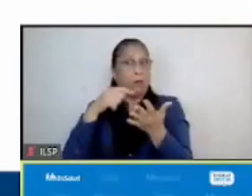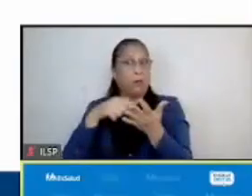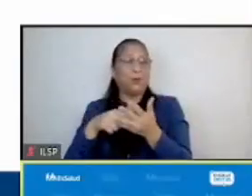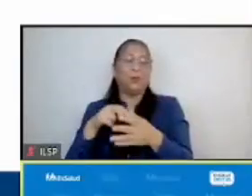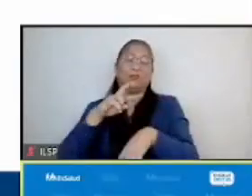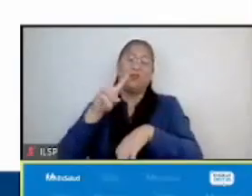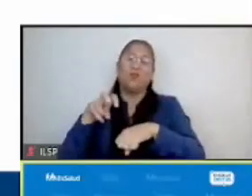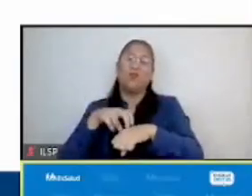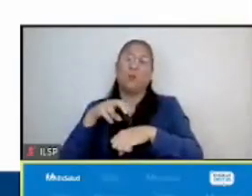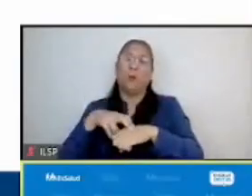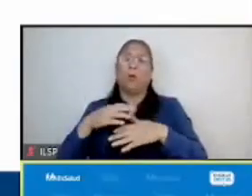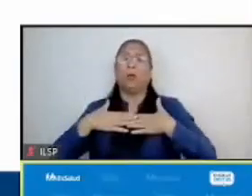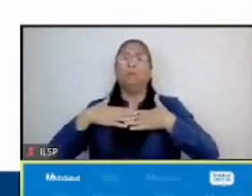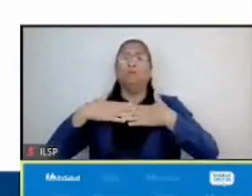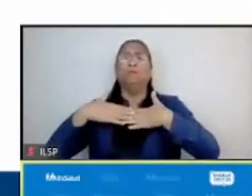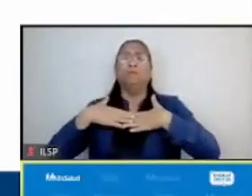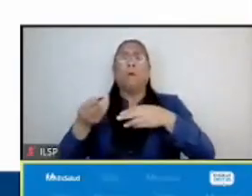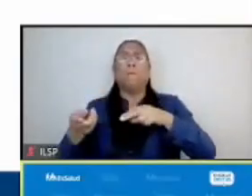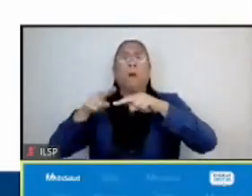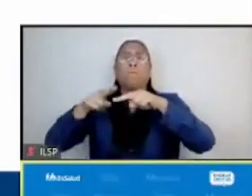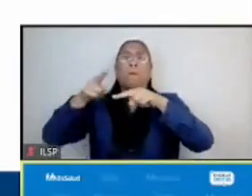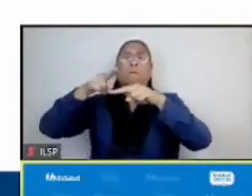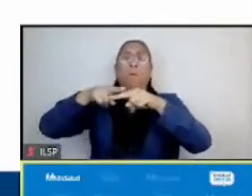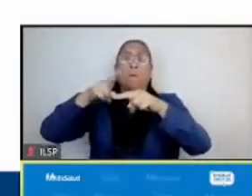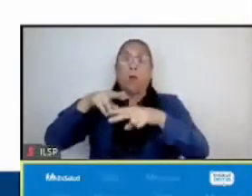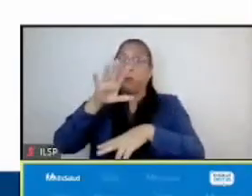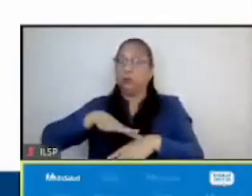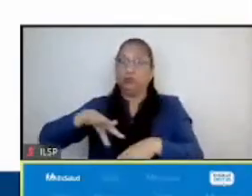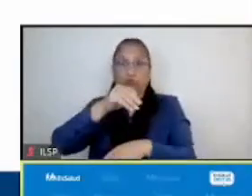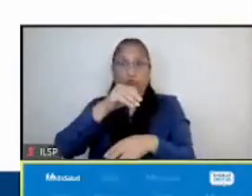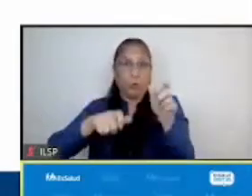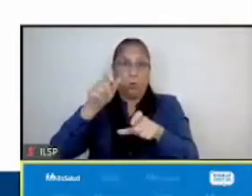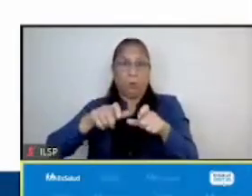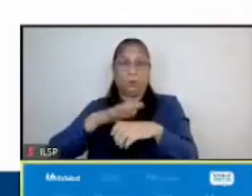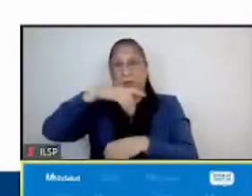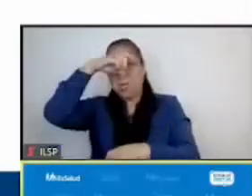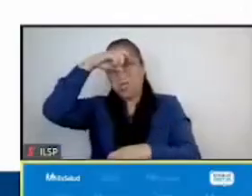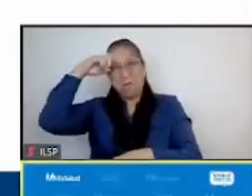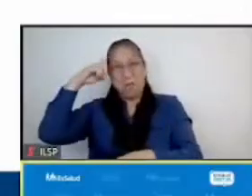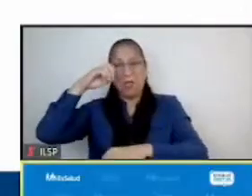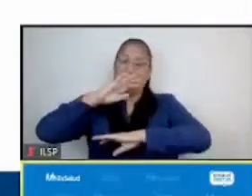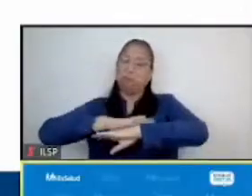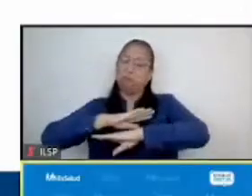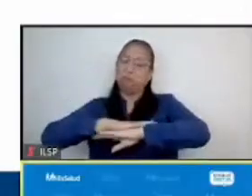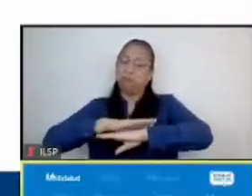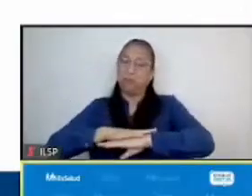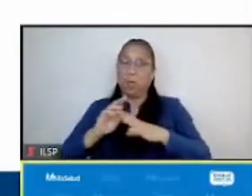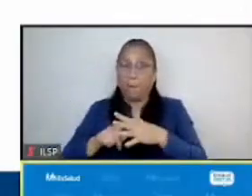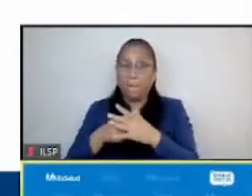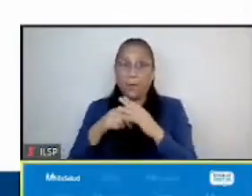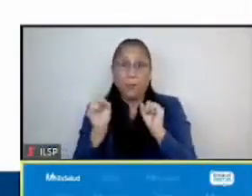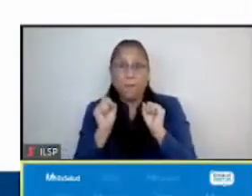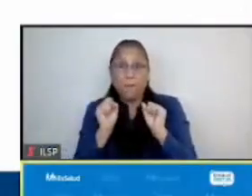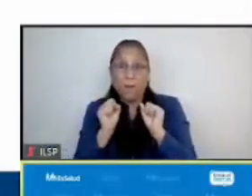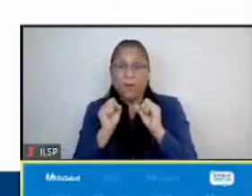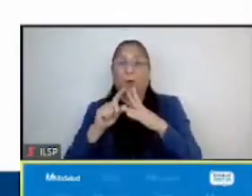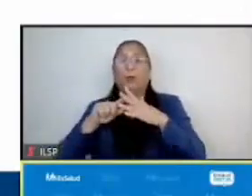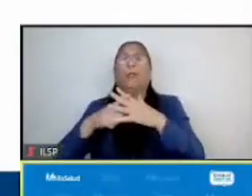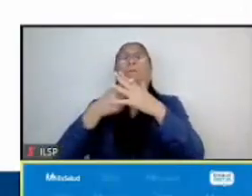las infecciones respiratorias aumenten en todos nosotros. El verano solemos estar tranquilos, empieza el frío, y empezamos a tener